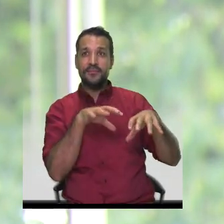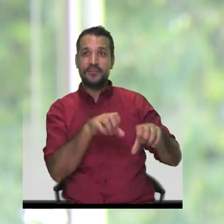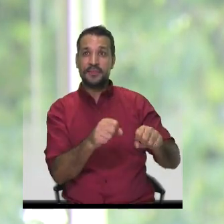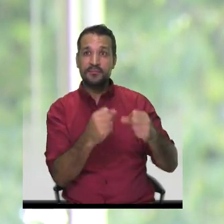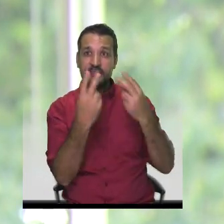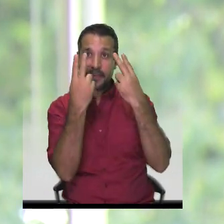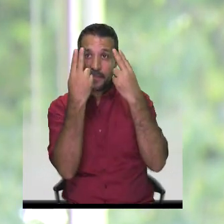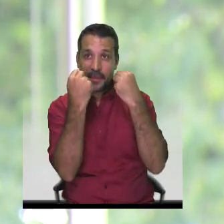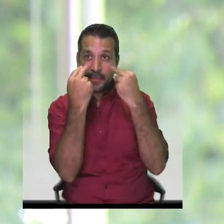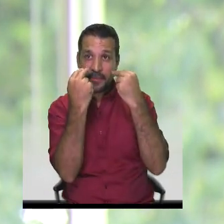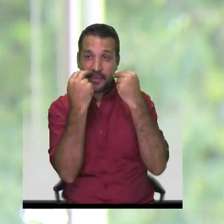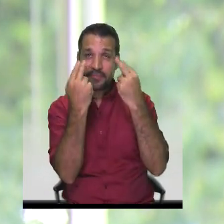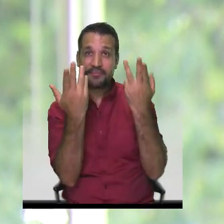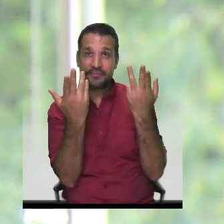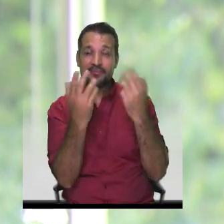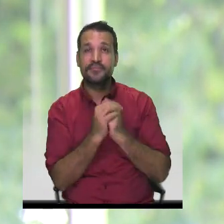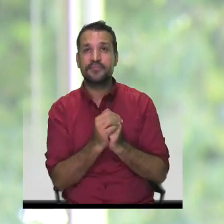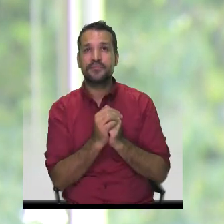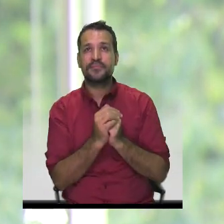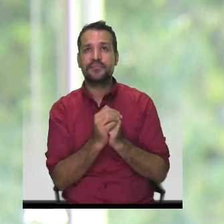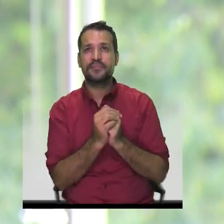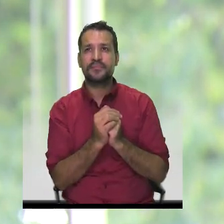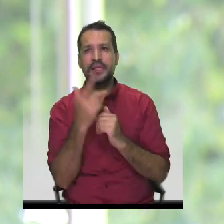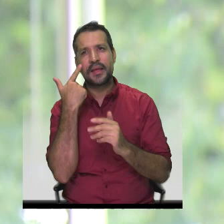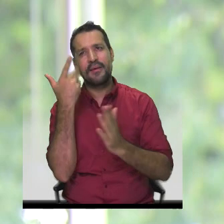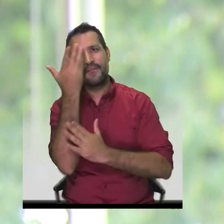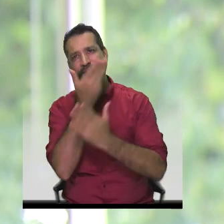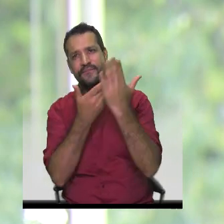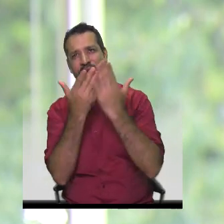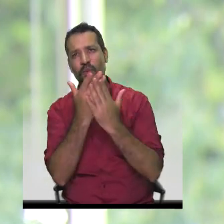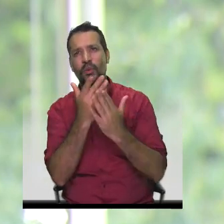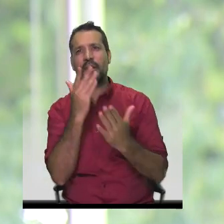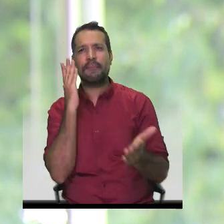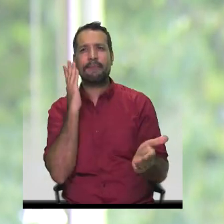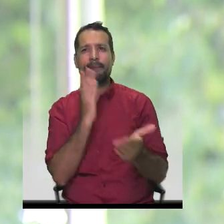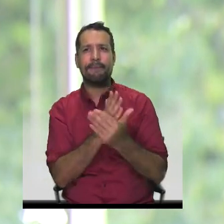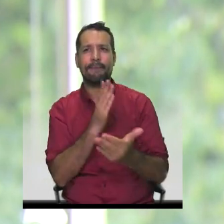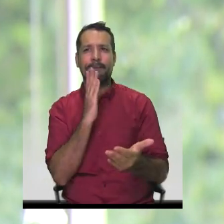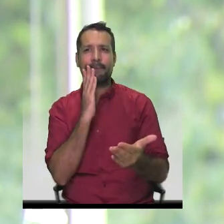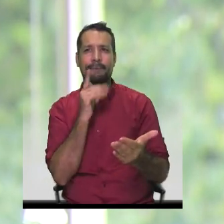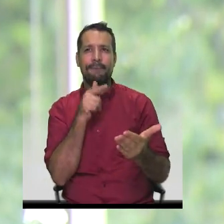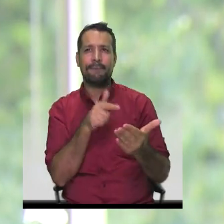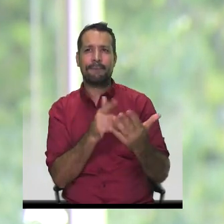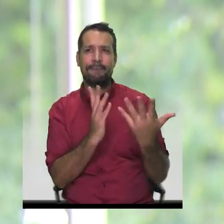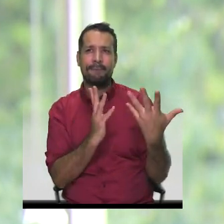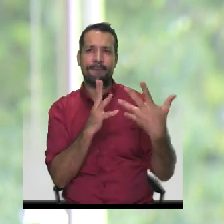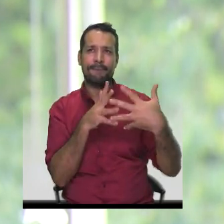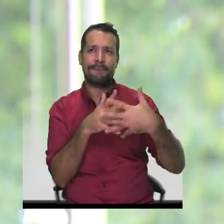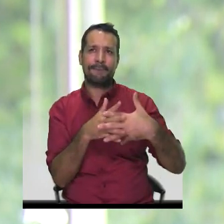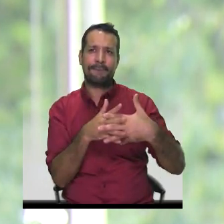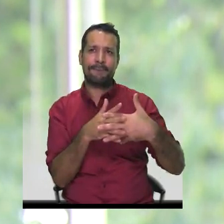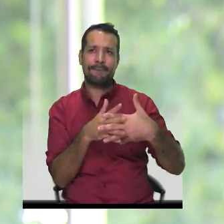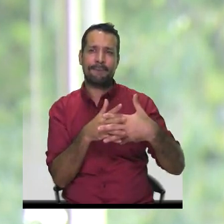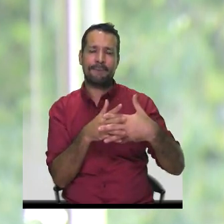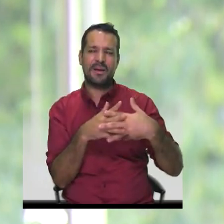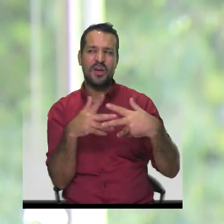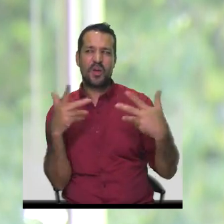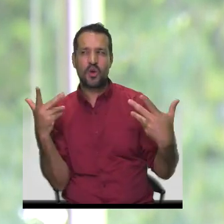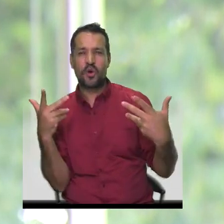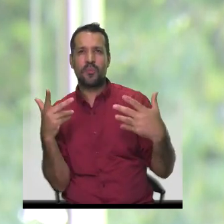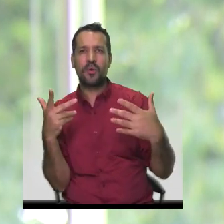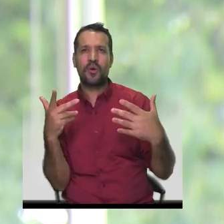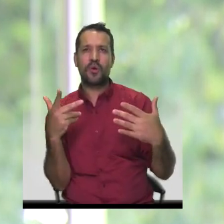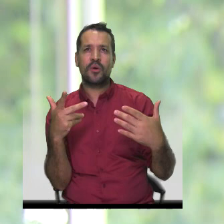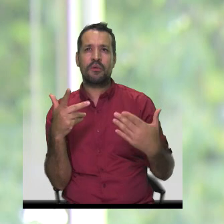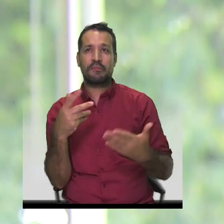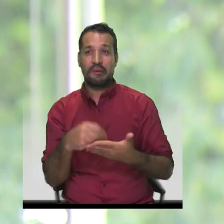muy poderosa y no se evalúan, digamos, la integralidad de los territorios, los costos